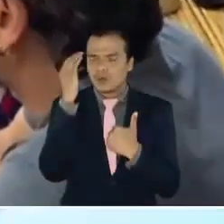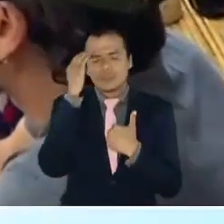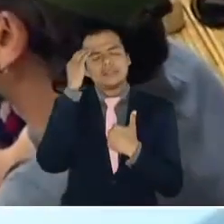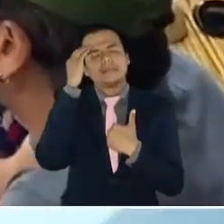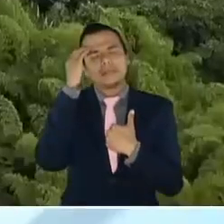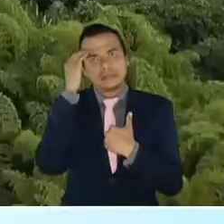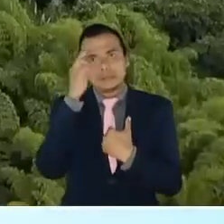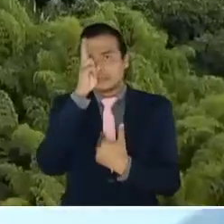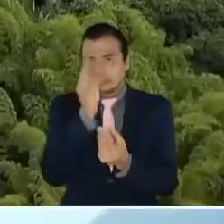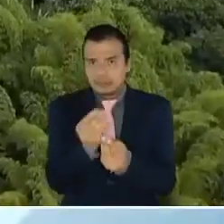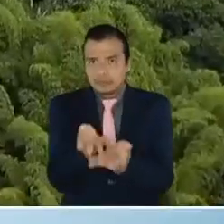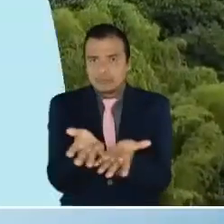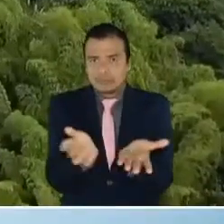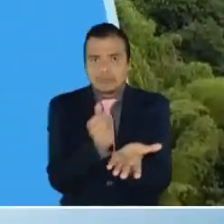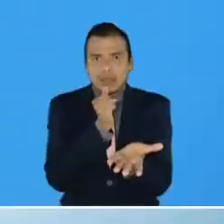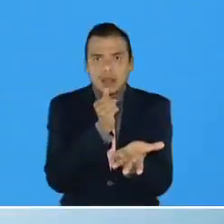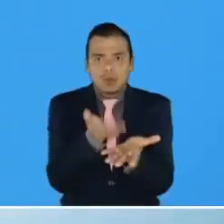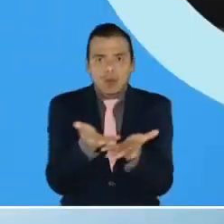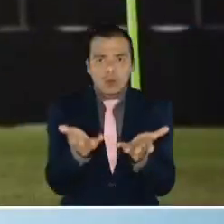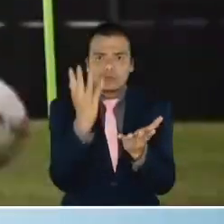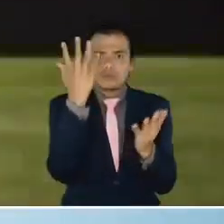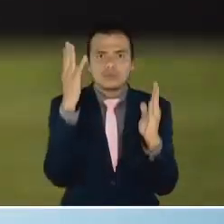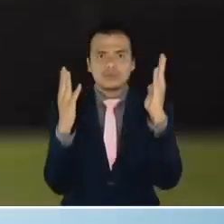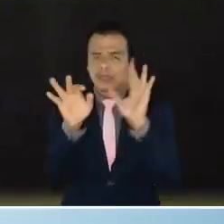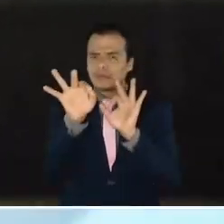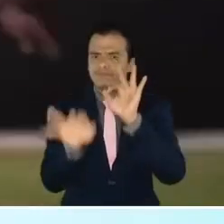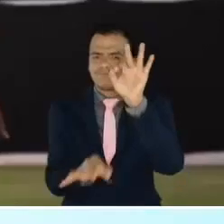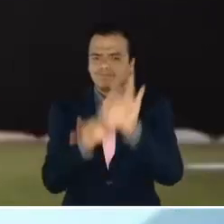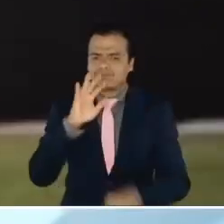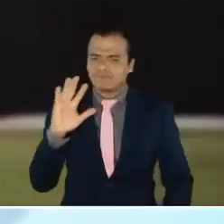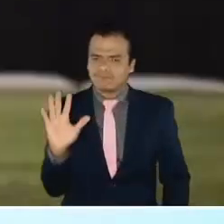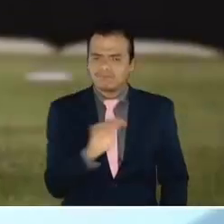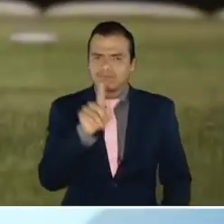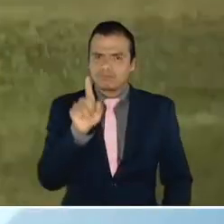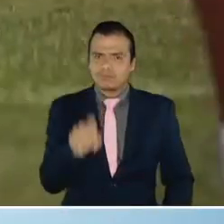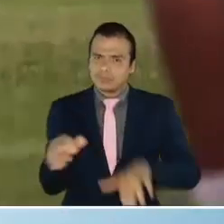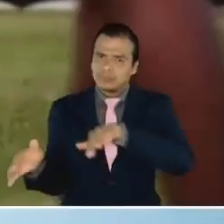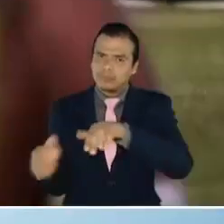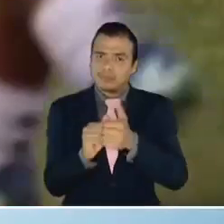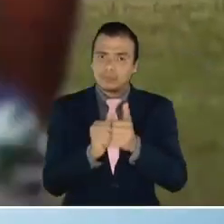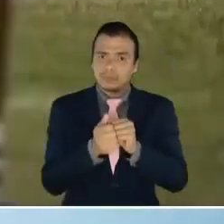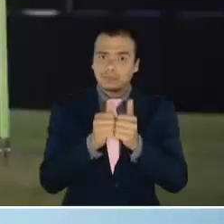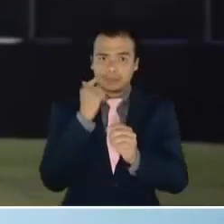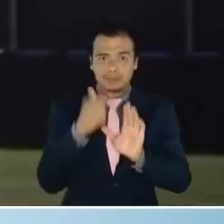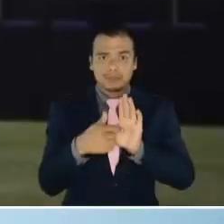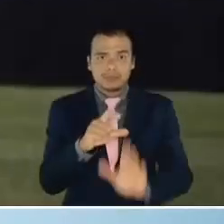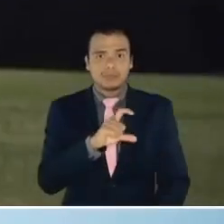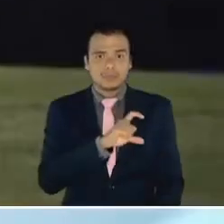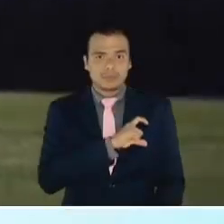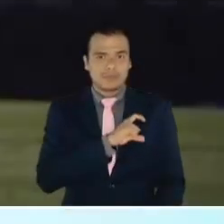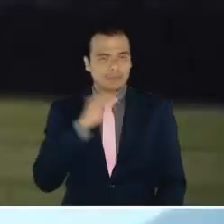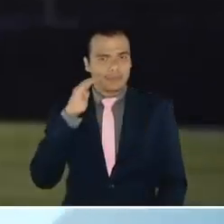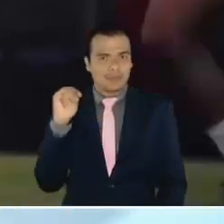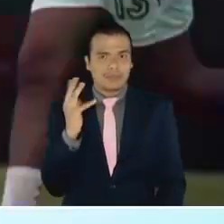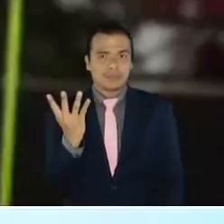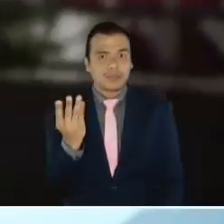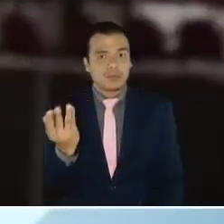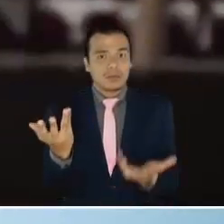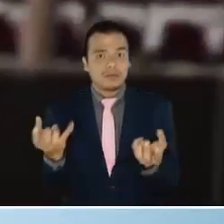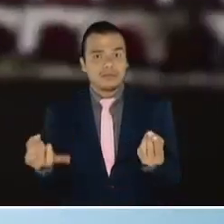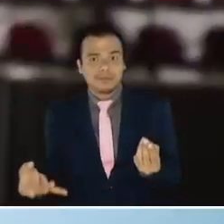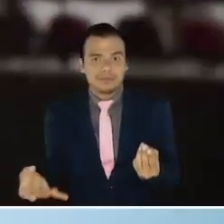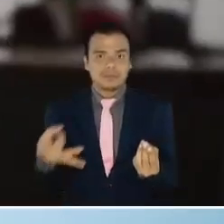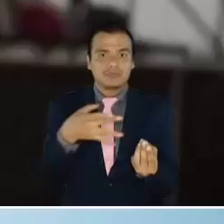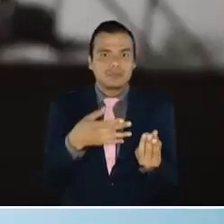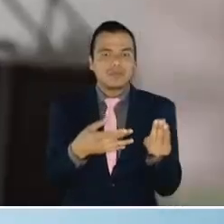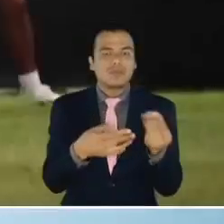y nuestros bosques. Y en deportes, el Deportivo Cali Femenino buscará un triunfo ante las peruanas de la Alianza